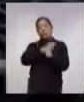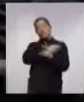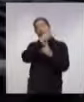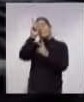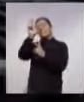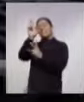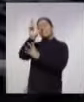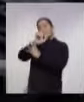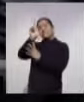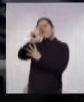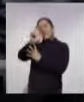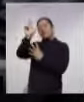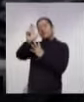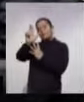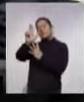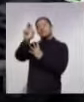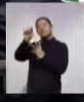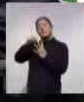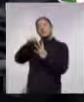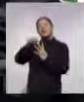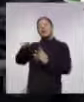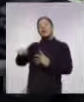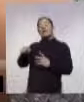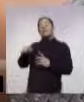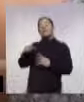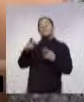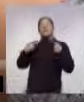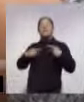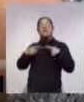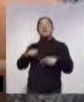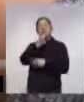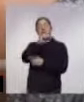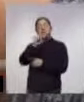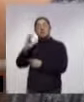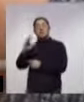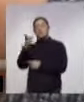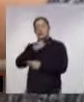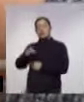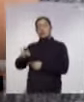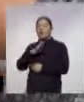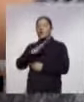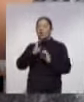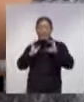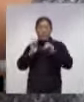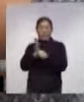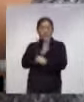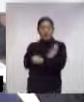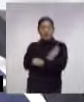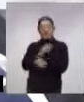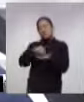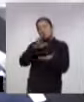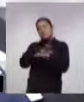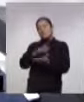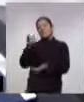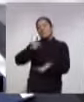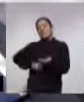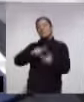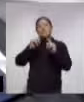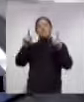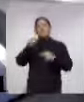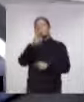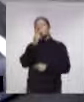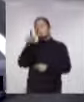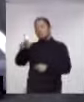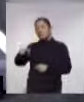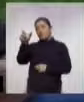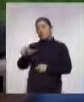de la Policía Cibernética de la Secretaría de Seguridad Ciudadana destacaron las acciones de prevención que implementan en Tlaxcala. El policía acreditable